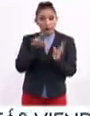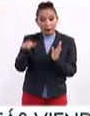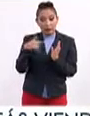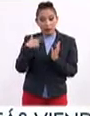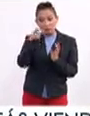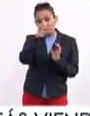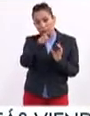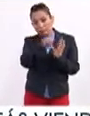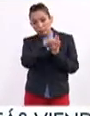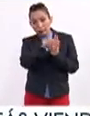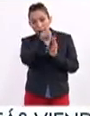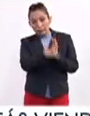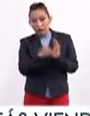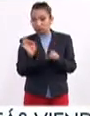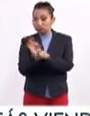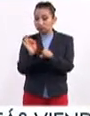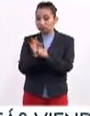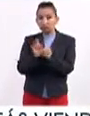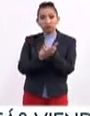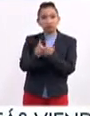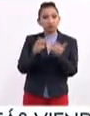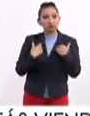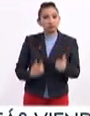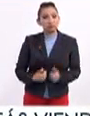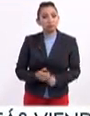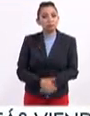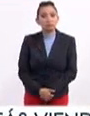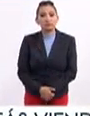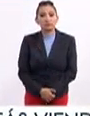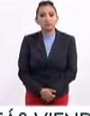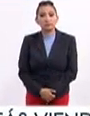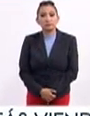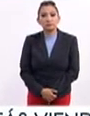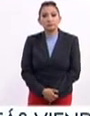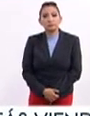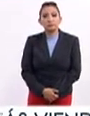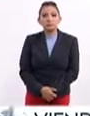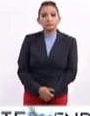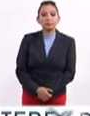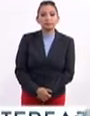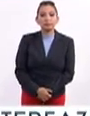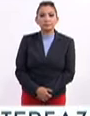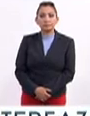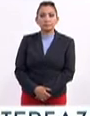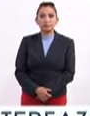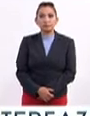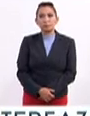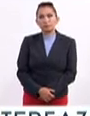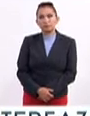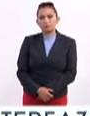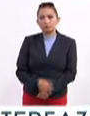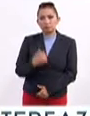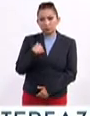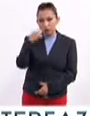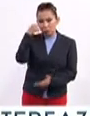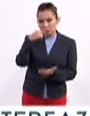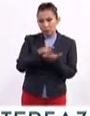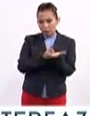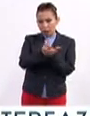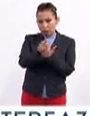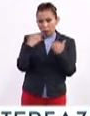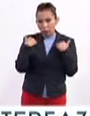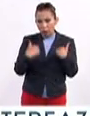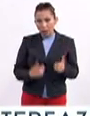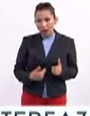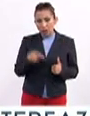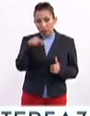estas figuras como las defensorías de derechos humanos. Sí, yo creo desde los derechos humanos